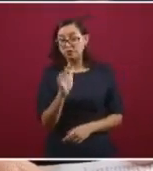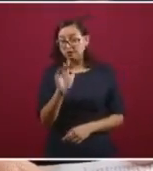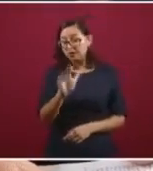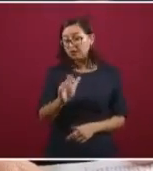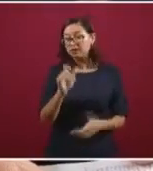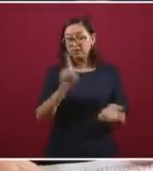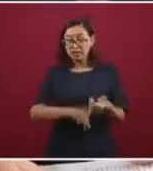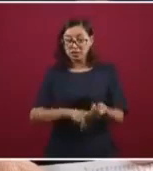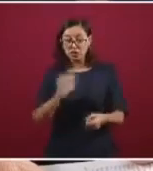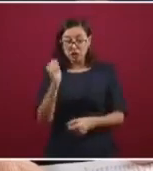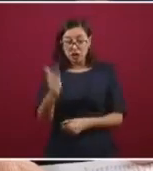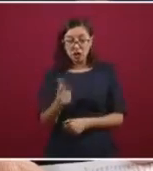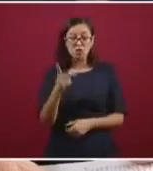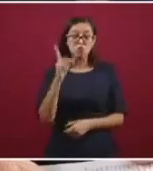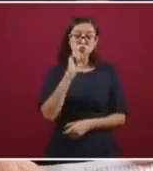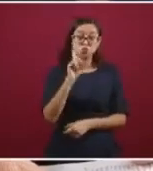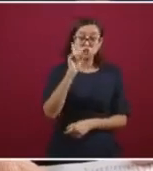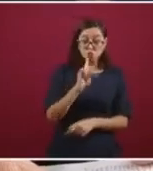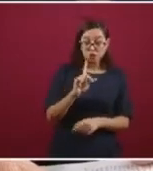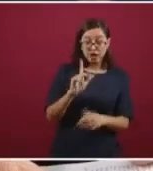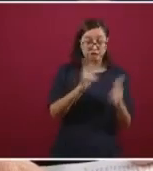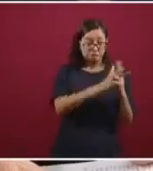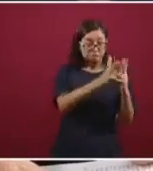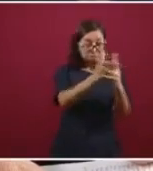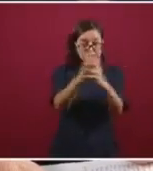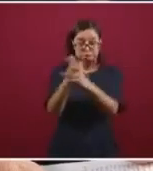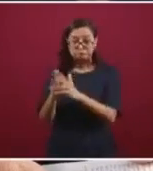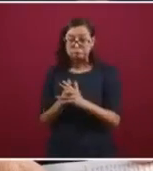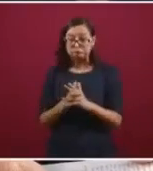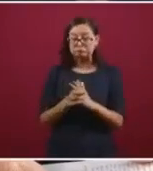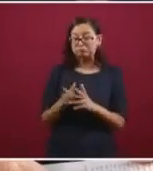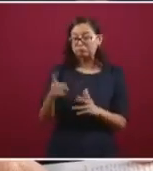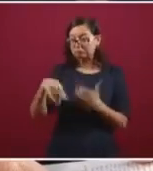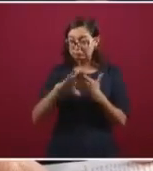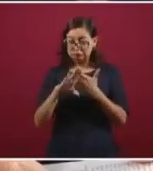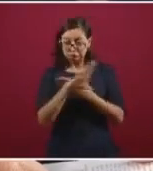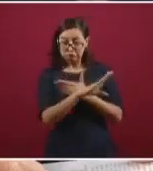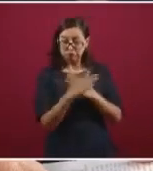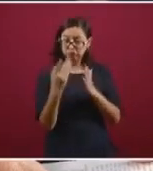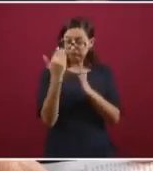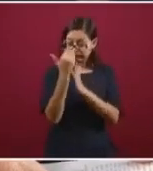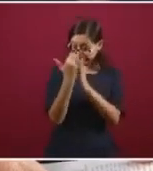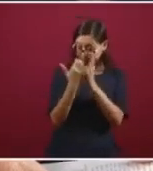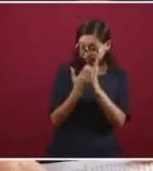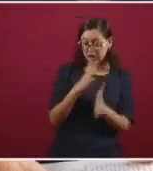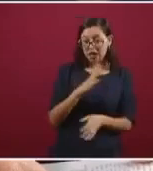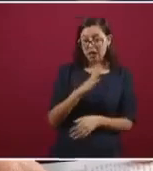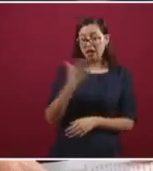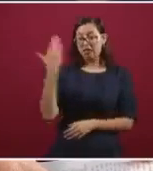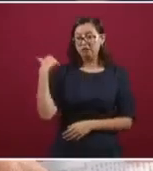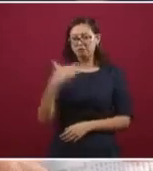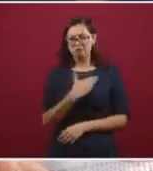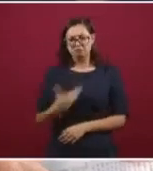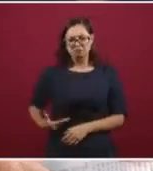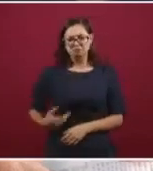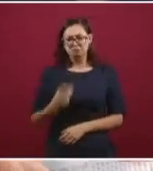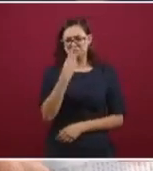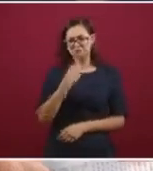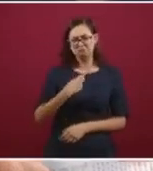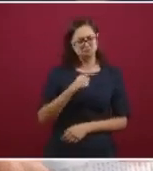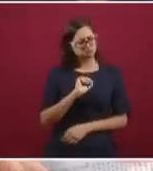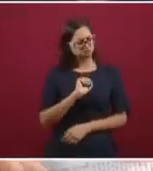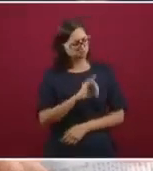combatir los feminicidios. El presidente en esa ocasión me mencionó que sí, y bueno, posteriormente hubo